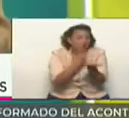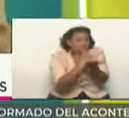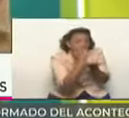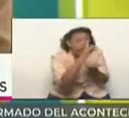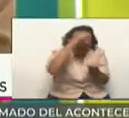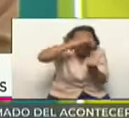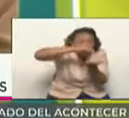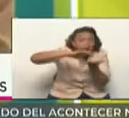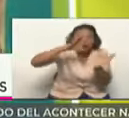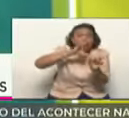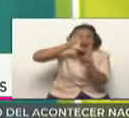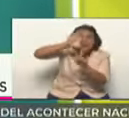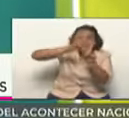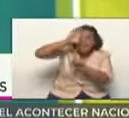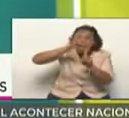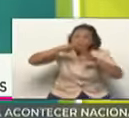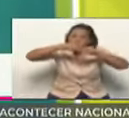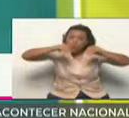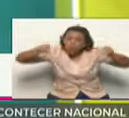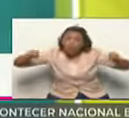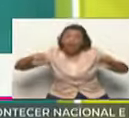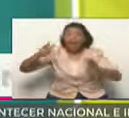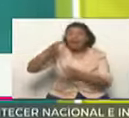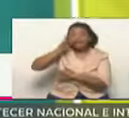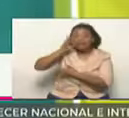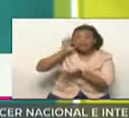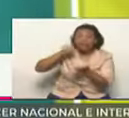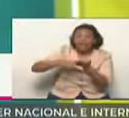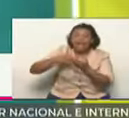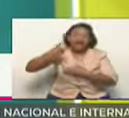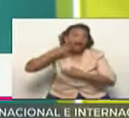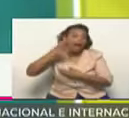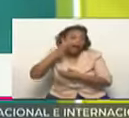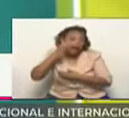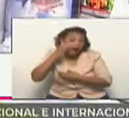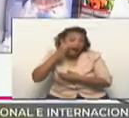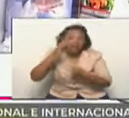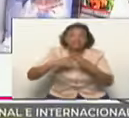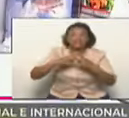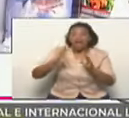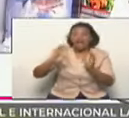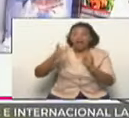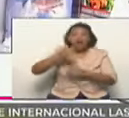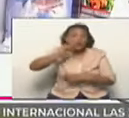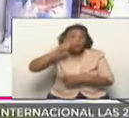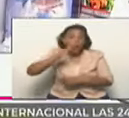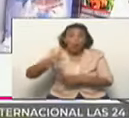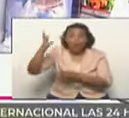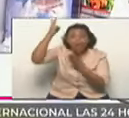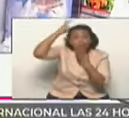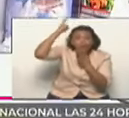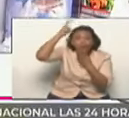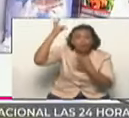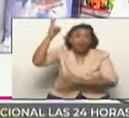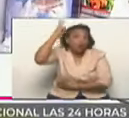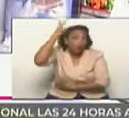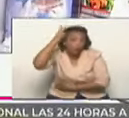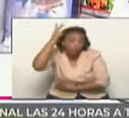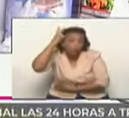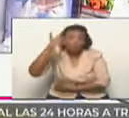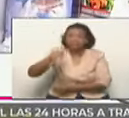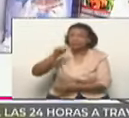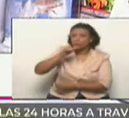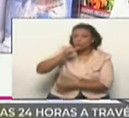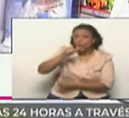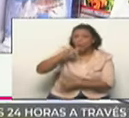específico, un clima específico, entre ellos, bueno, el café, el cacao, el cocuy, el ron, el ají margariteño. Hoy en día hay